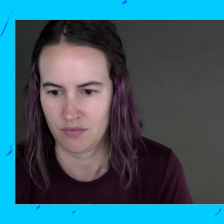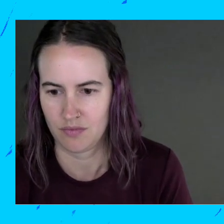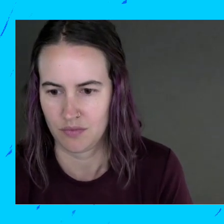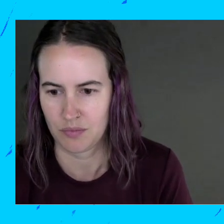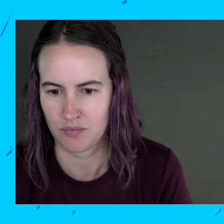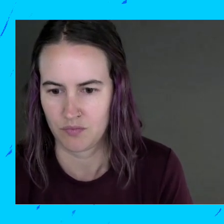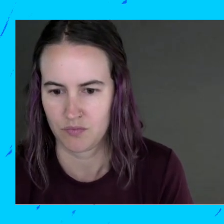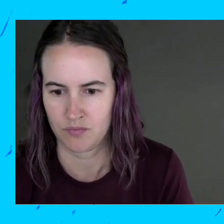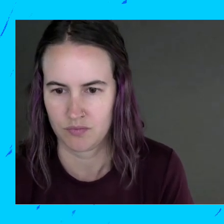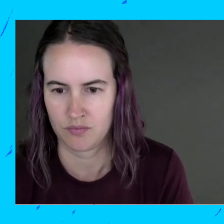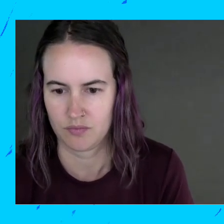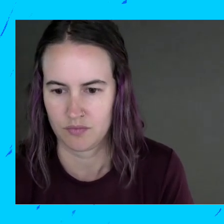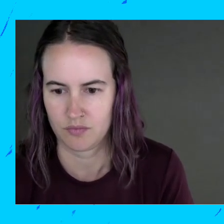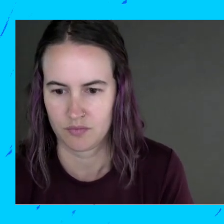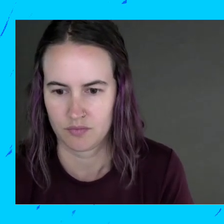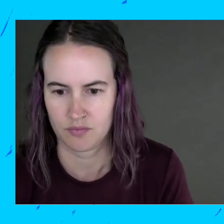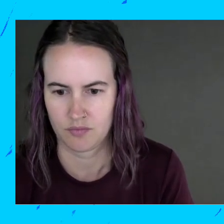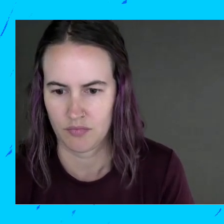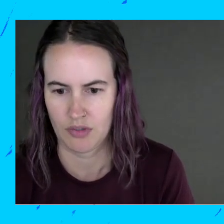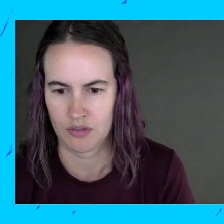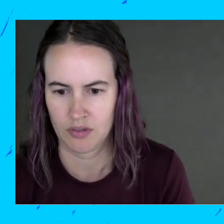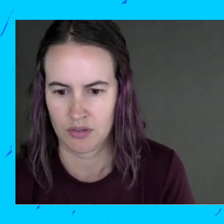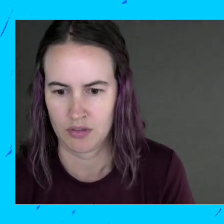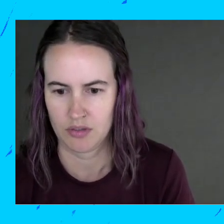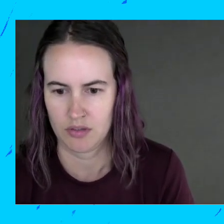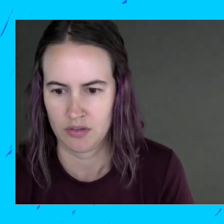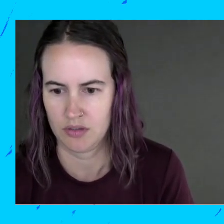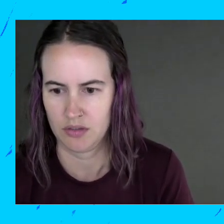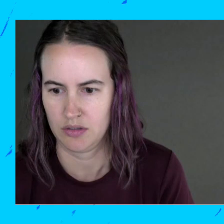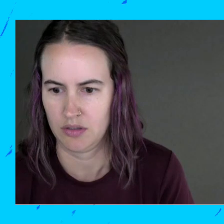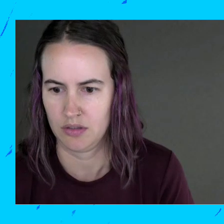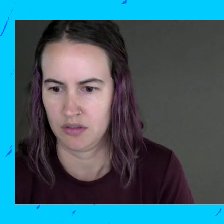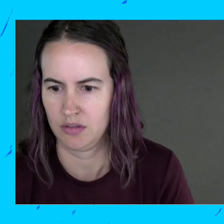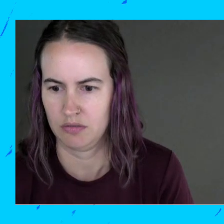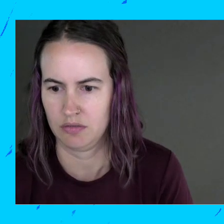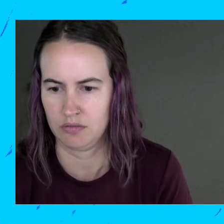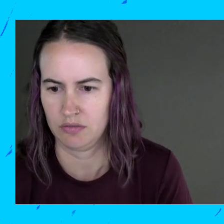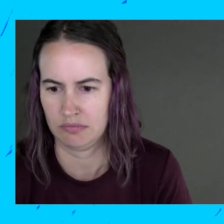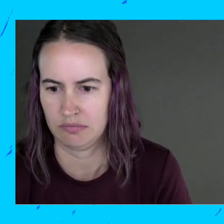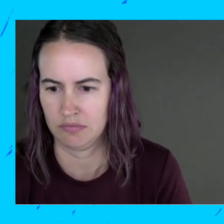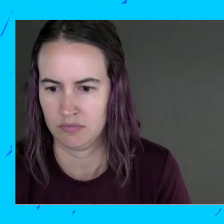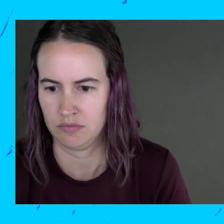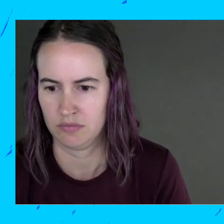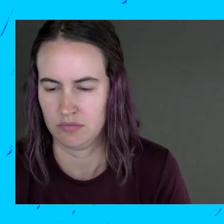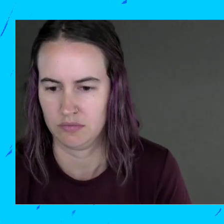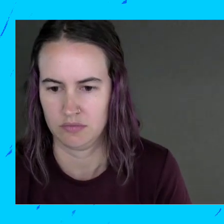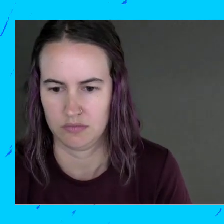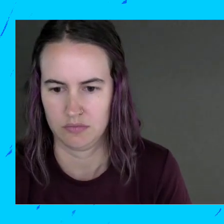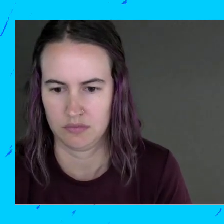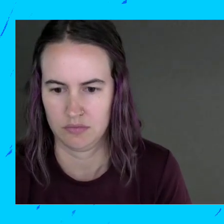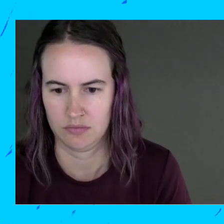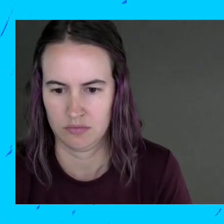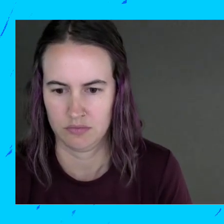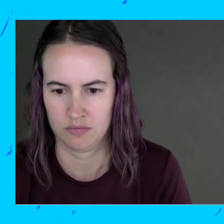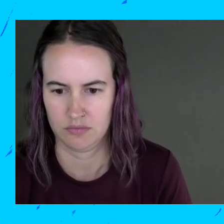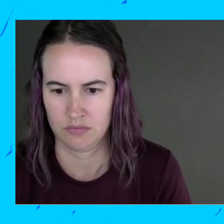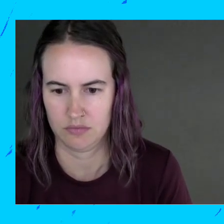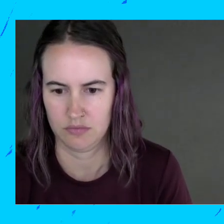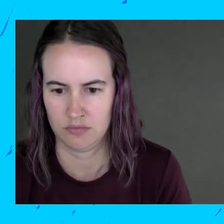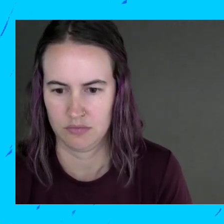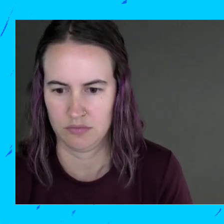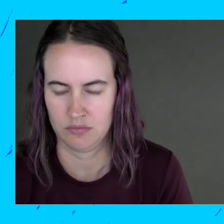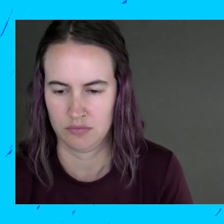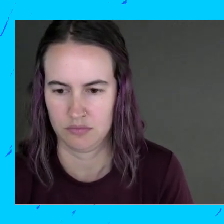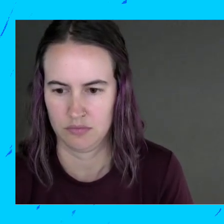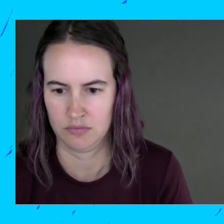Yo trabajo con 6 ministerios de salud, el Ministerio de Salud de Bolivia, Chile, Colombia, Ecuador, Perú y